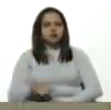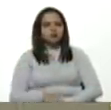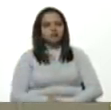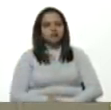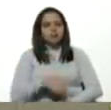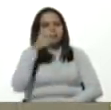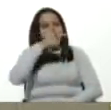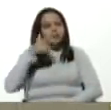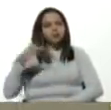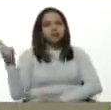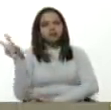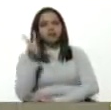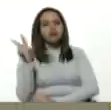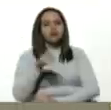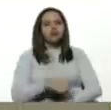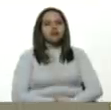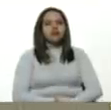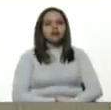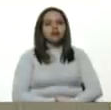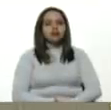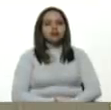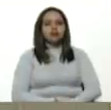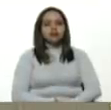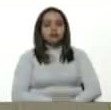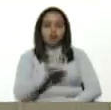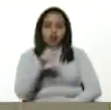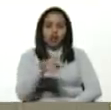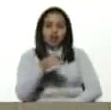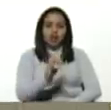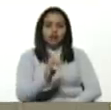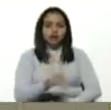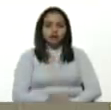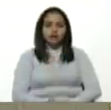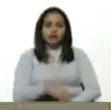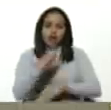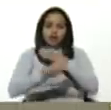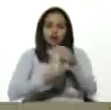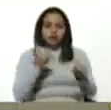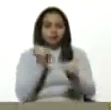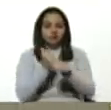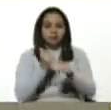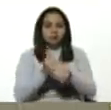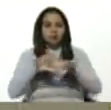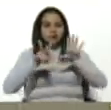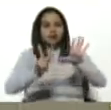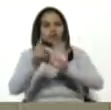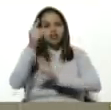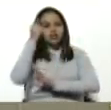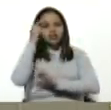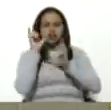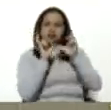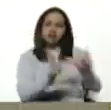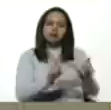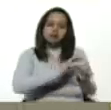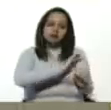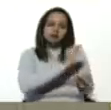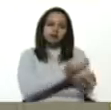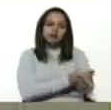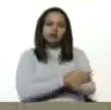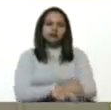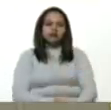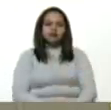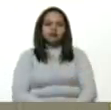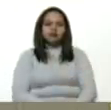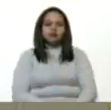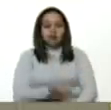pueblo venezolano. Aquí estamos cumpliendo estos 7 días de cuarentena radical.